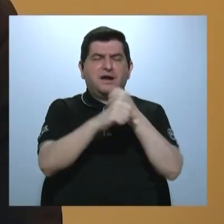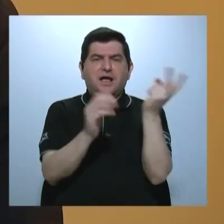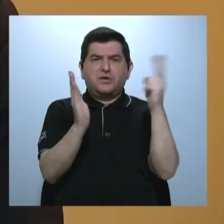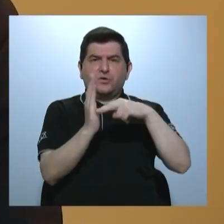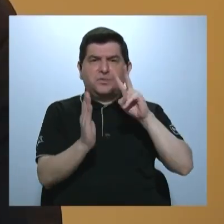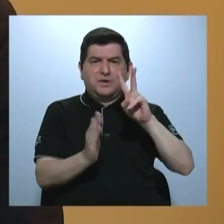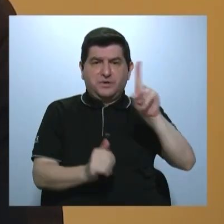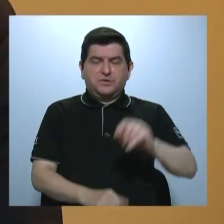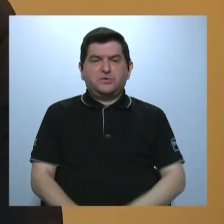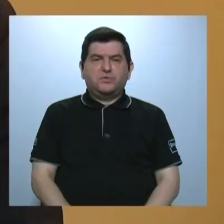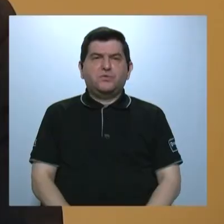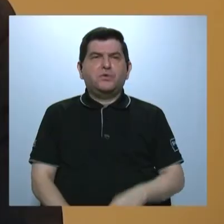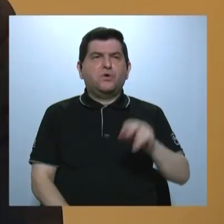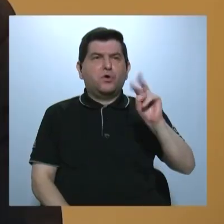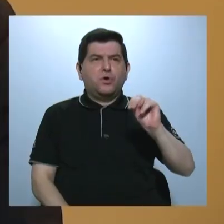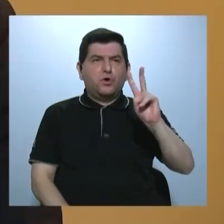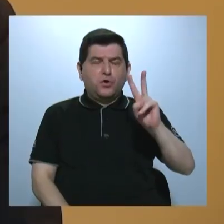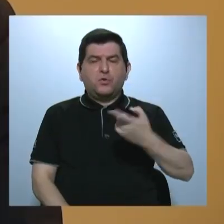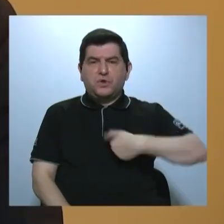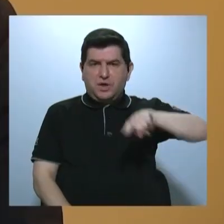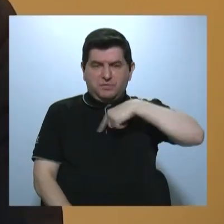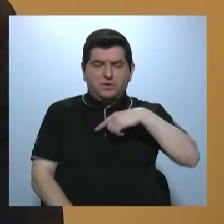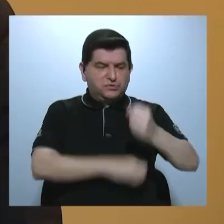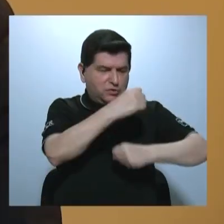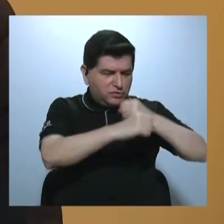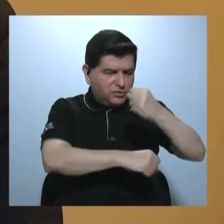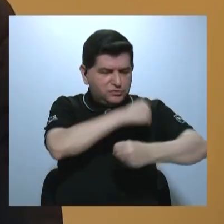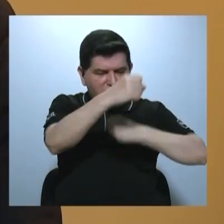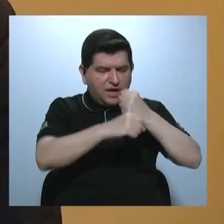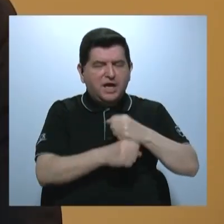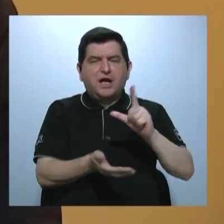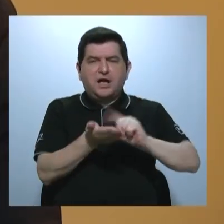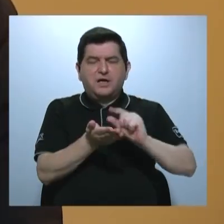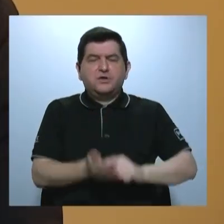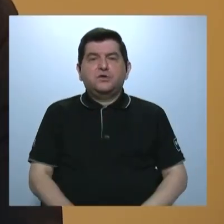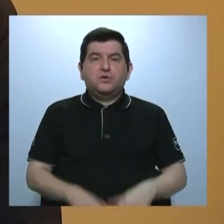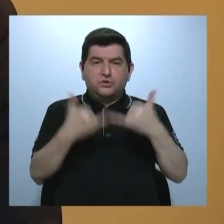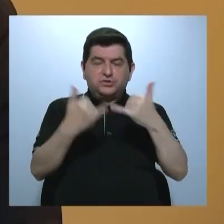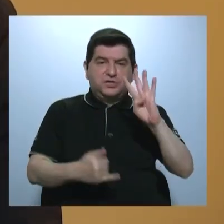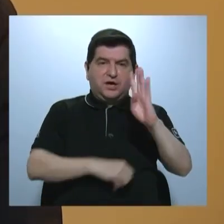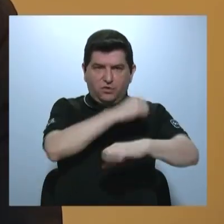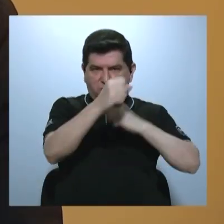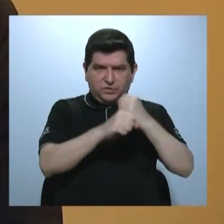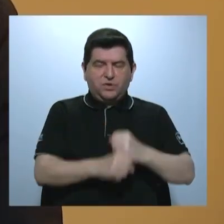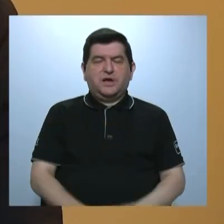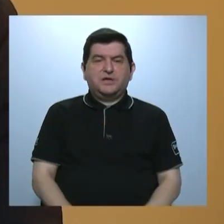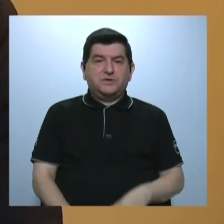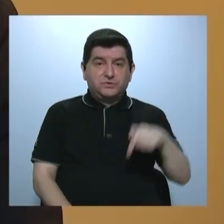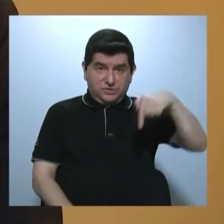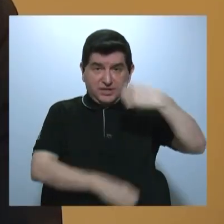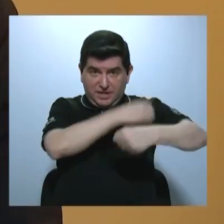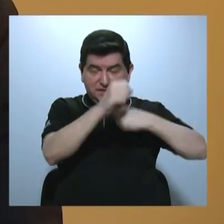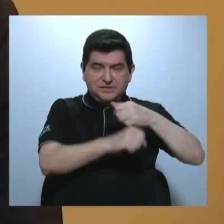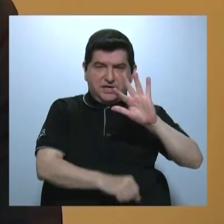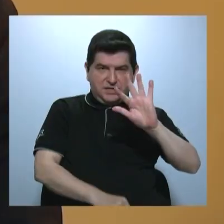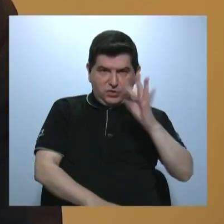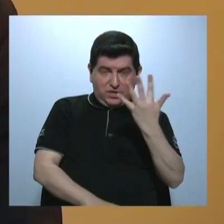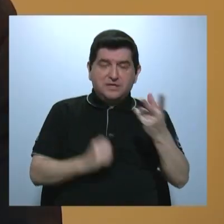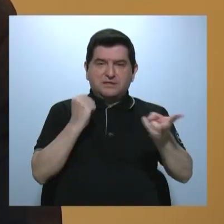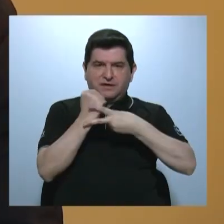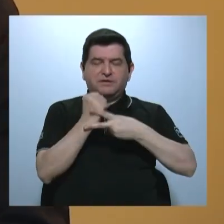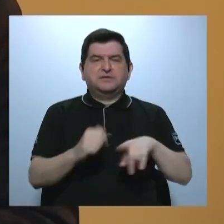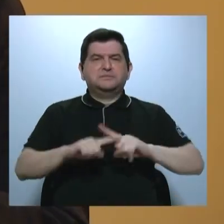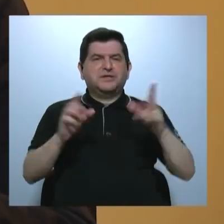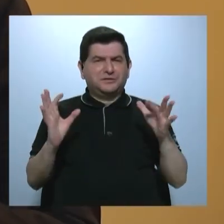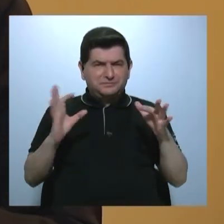este informe lo publicamos en noviembre de cada año, ya llevamos 4 ediciones, este año publicaremos la 5ª, pero desde el primero hicimos ese análisis de tratar de ver cuál era la